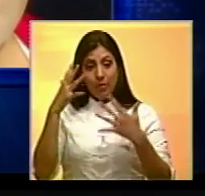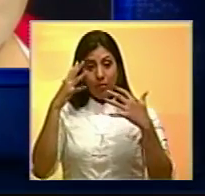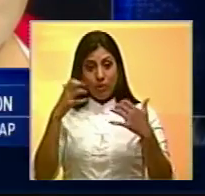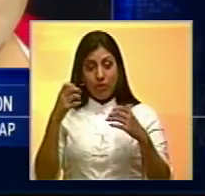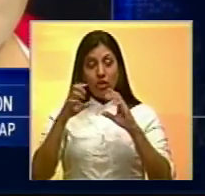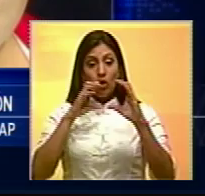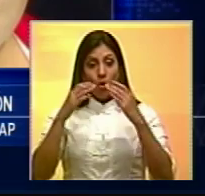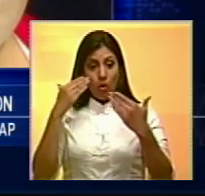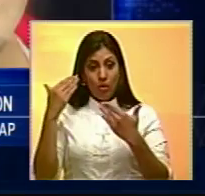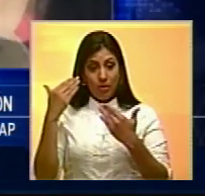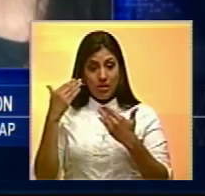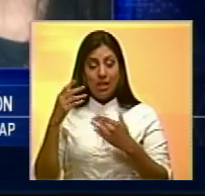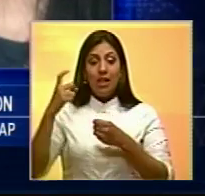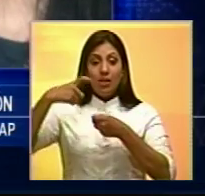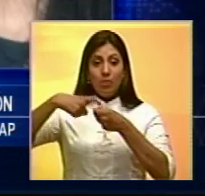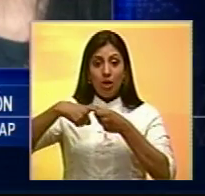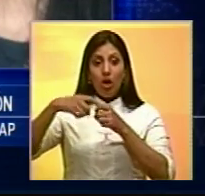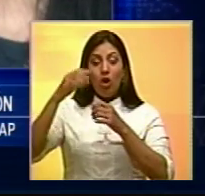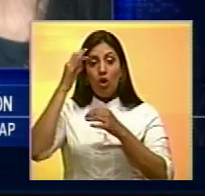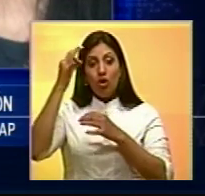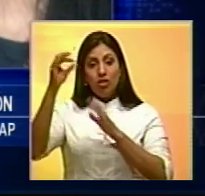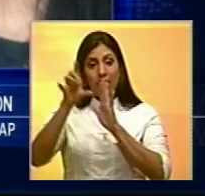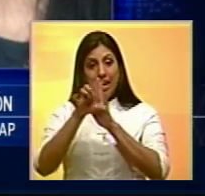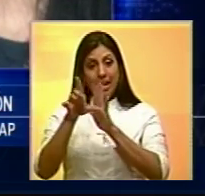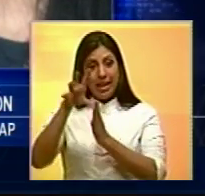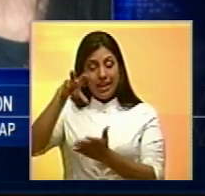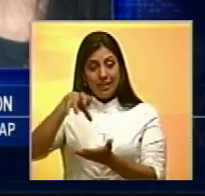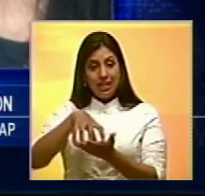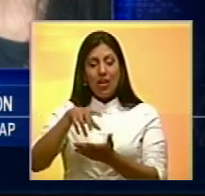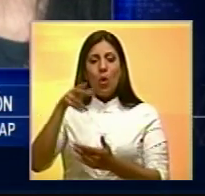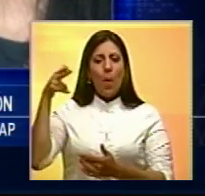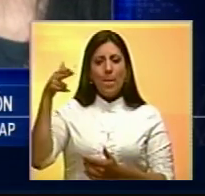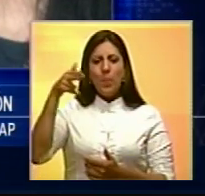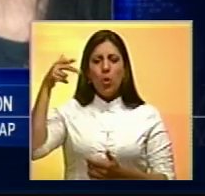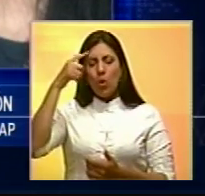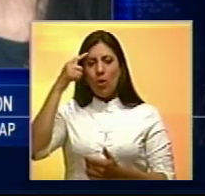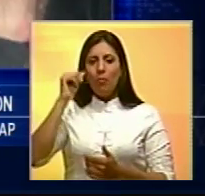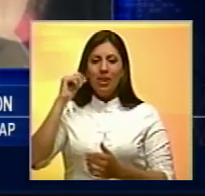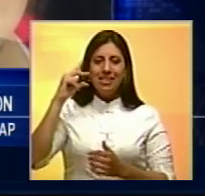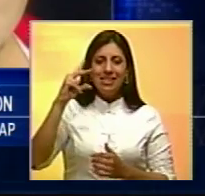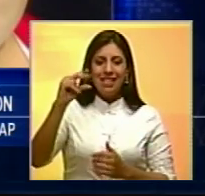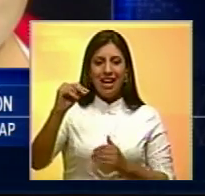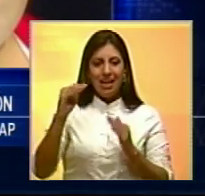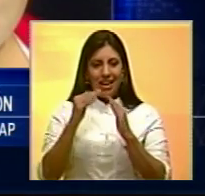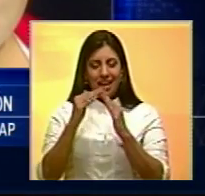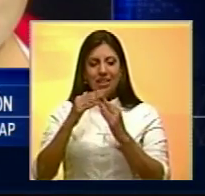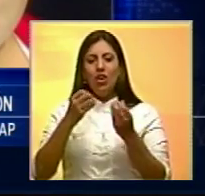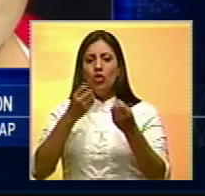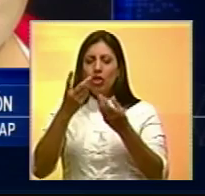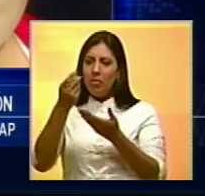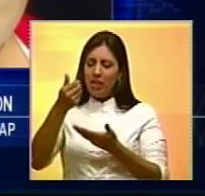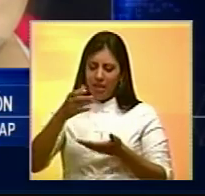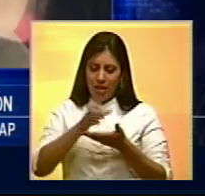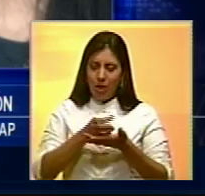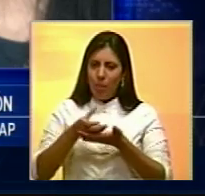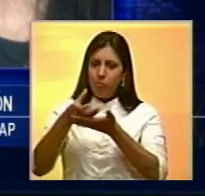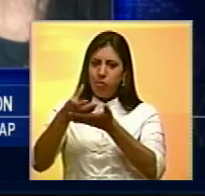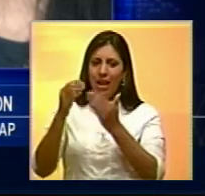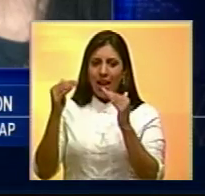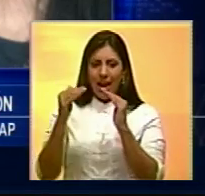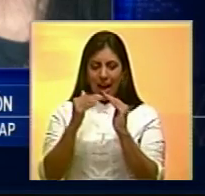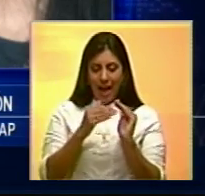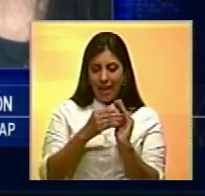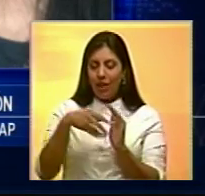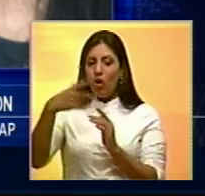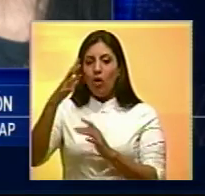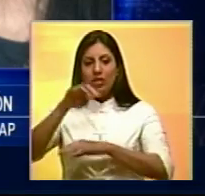de la comunicación adscrita al Consejo Legislativo del Estado recibió el disparo cuando salía de su residencia para llevar el dinero de los vecinos de su calle